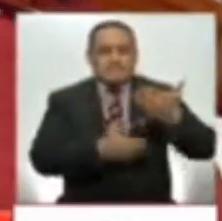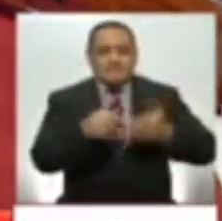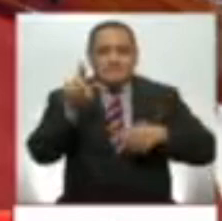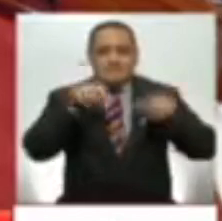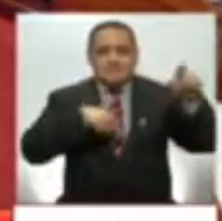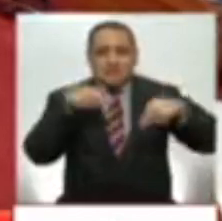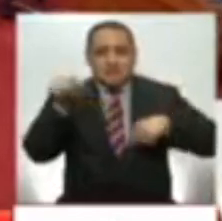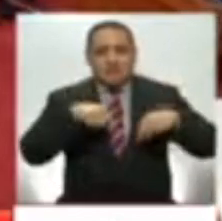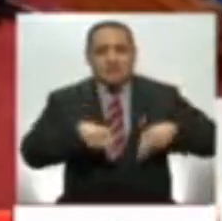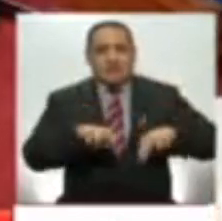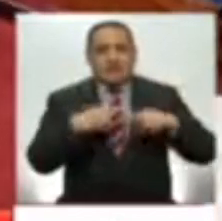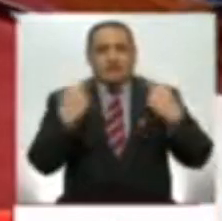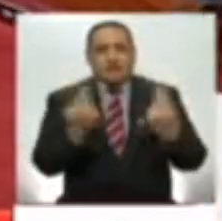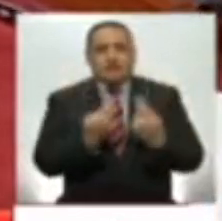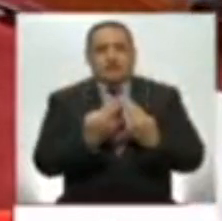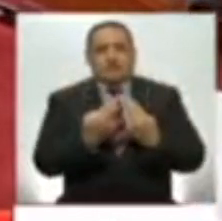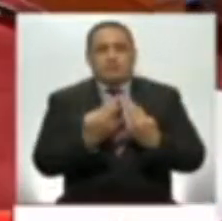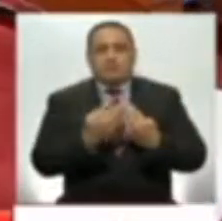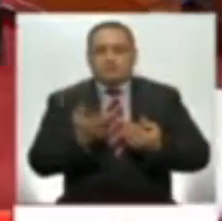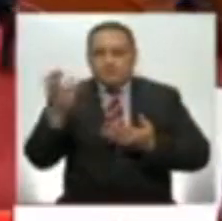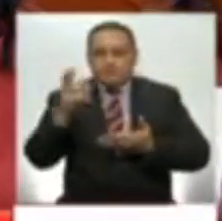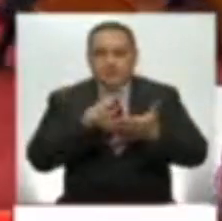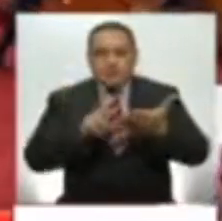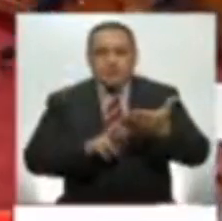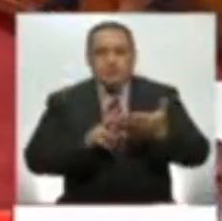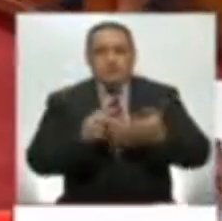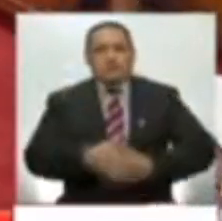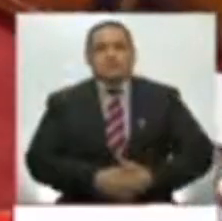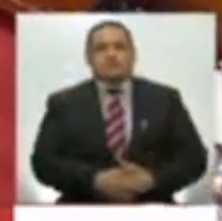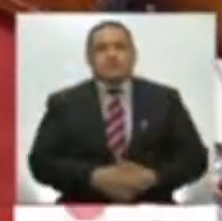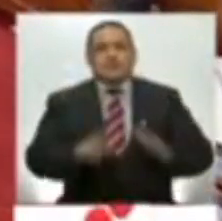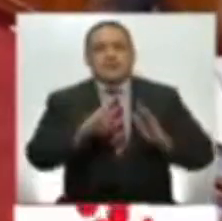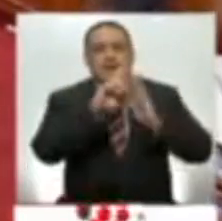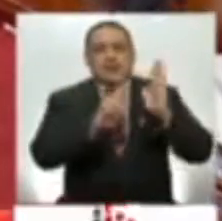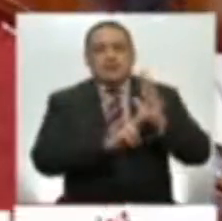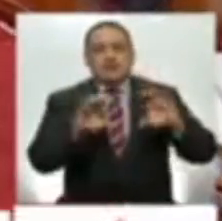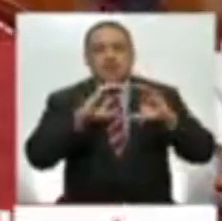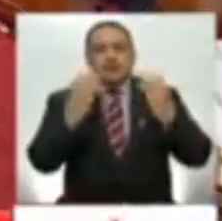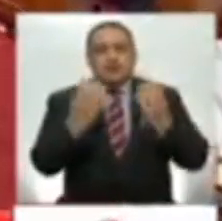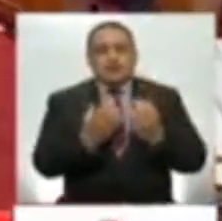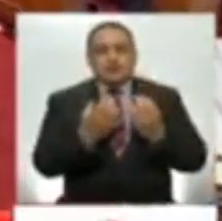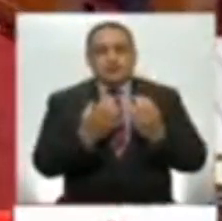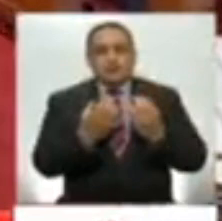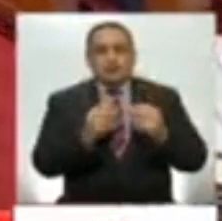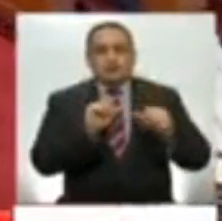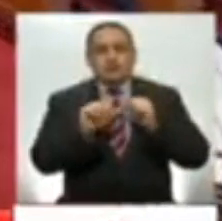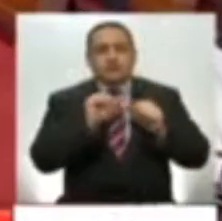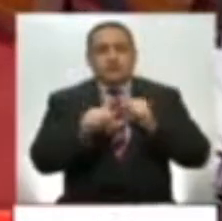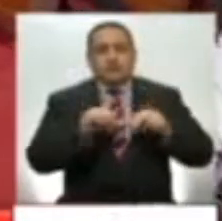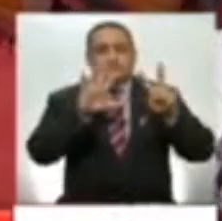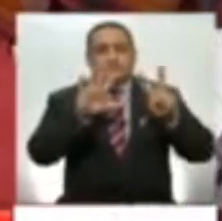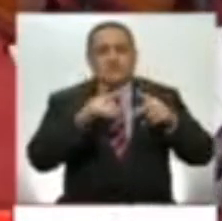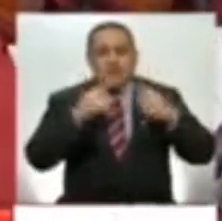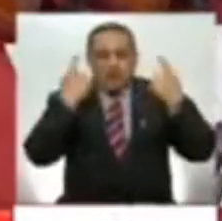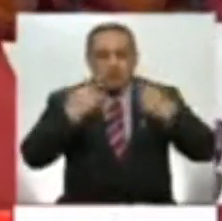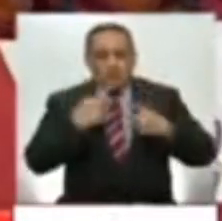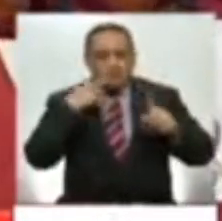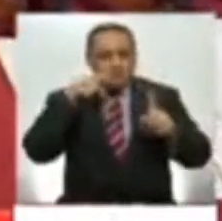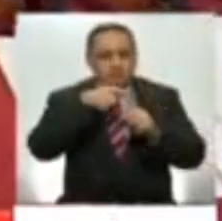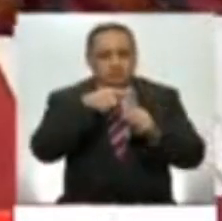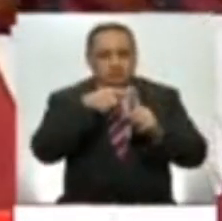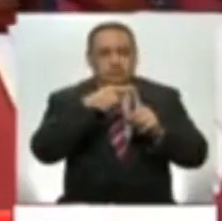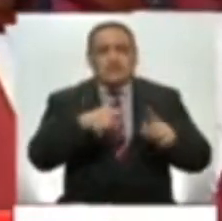para la presente sesión. Señor relator. Reglamento del Congreso de la República, artículo 7, definición y